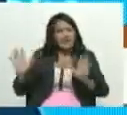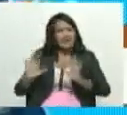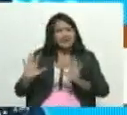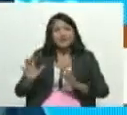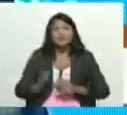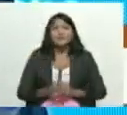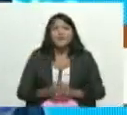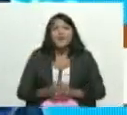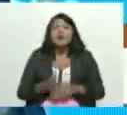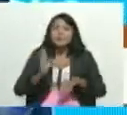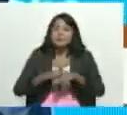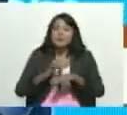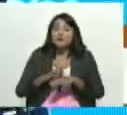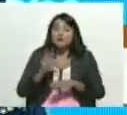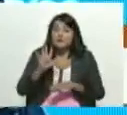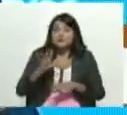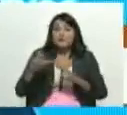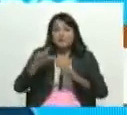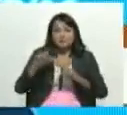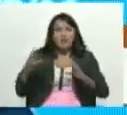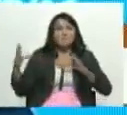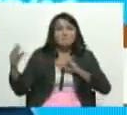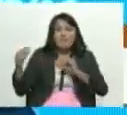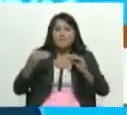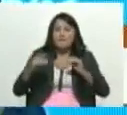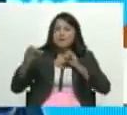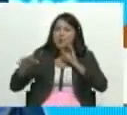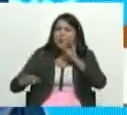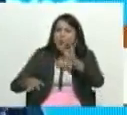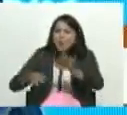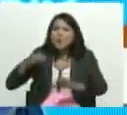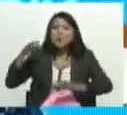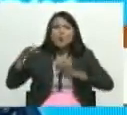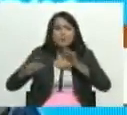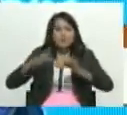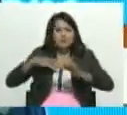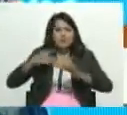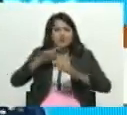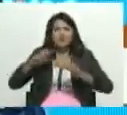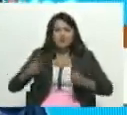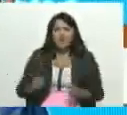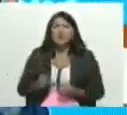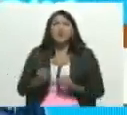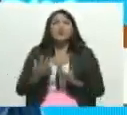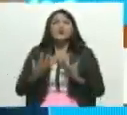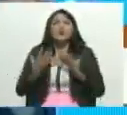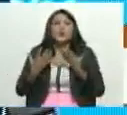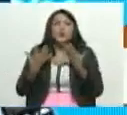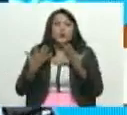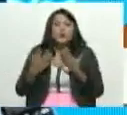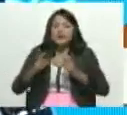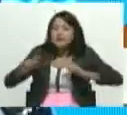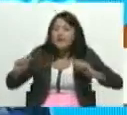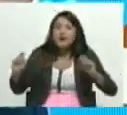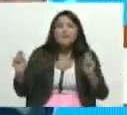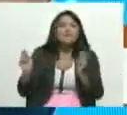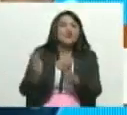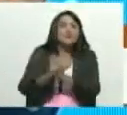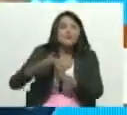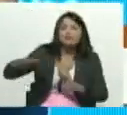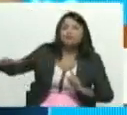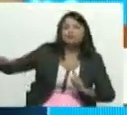pueblo porque allí en la palabra es donde reside precisamente la esperanza es donde reside la posibilidad de transformar las cosas